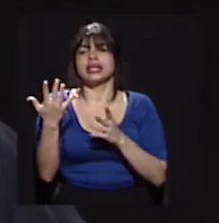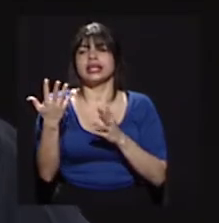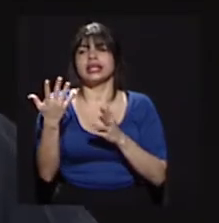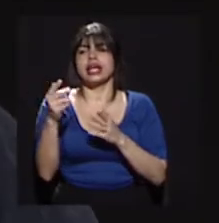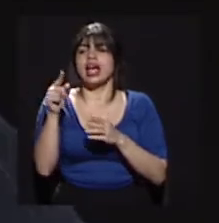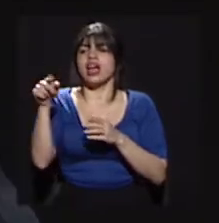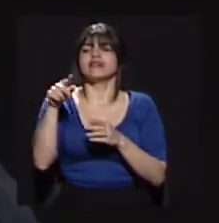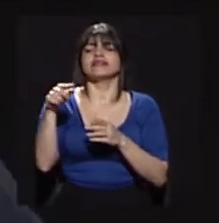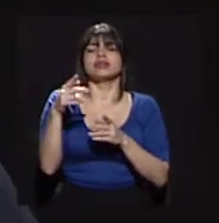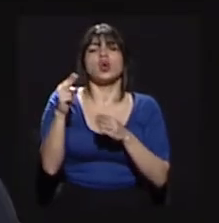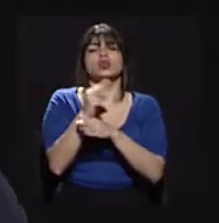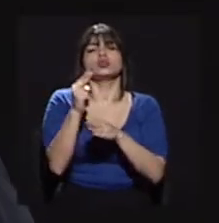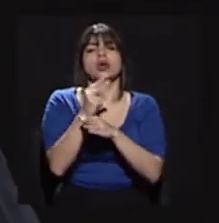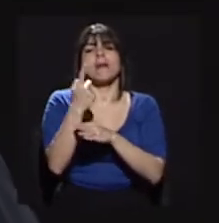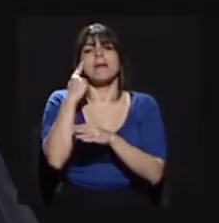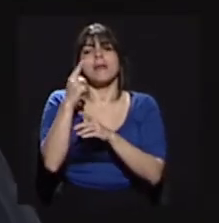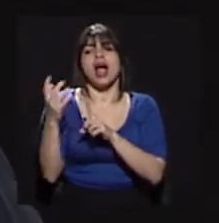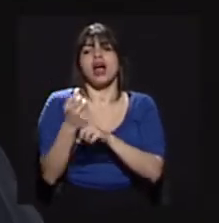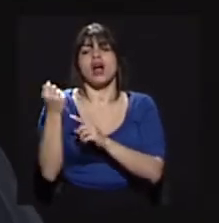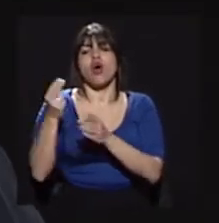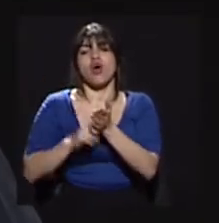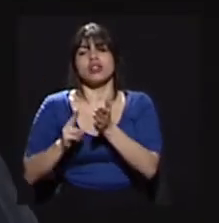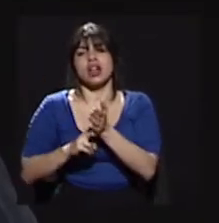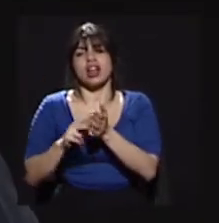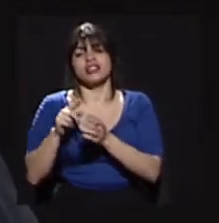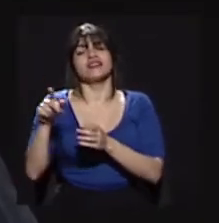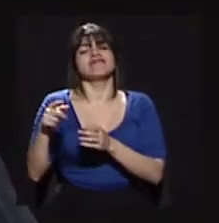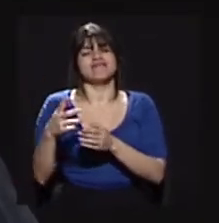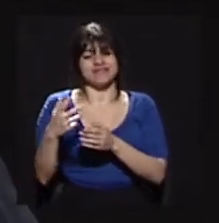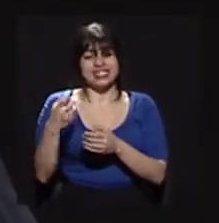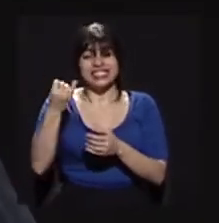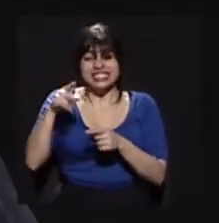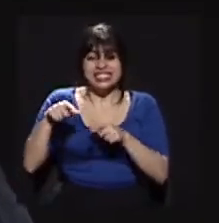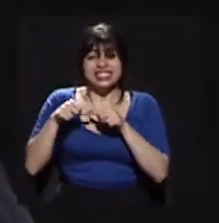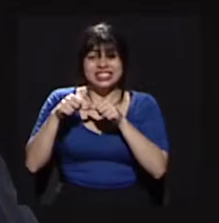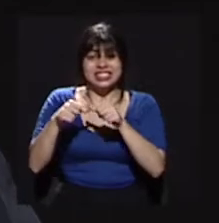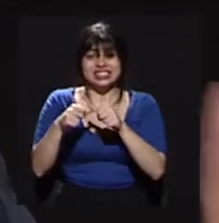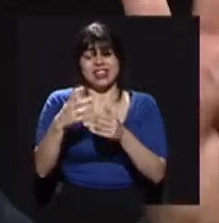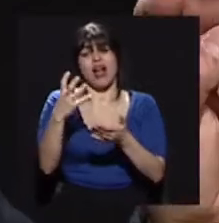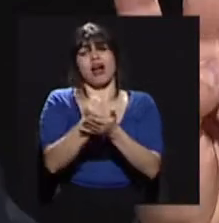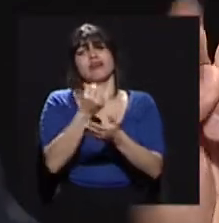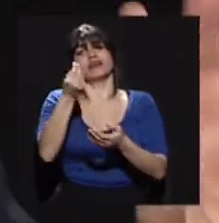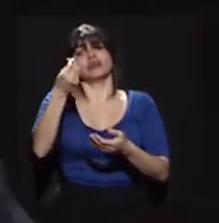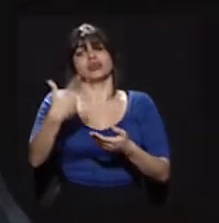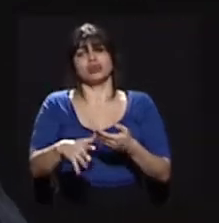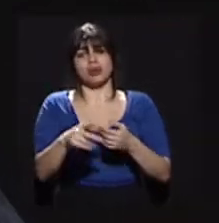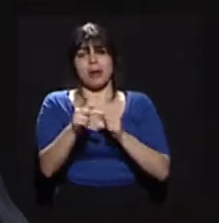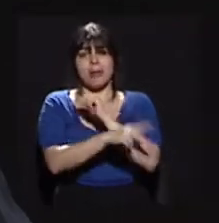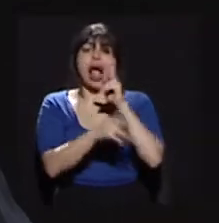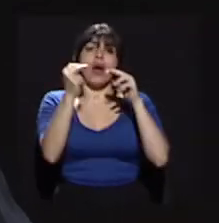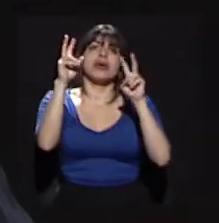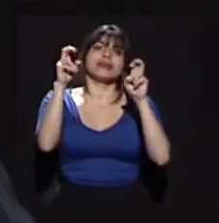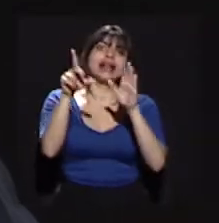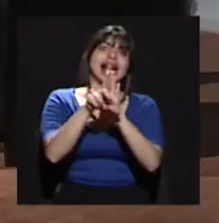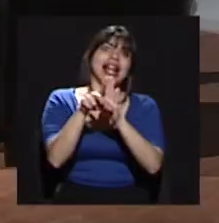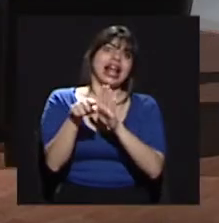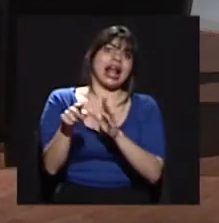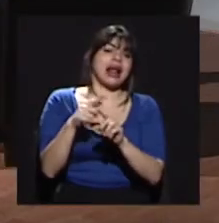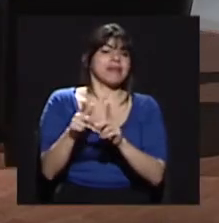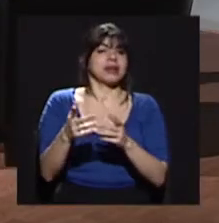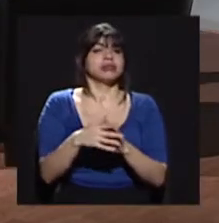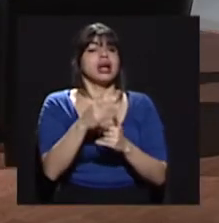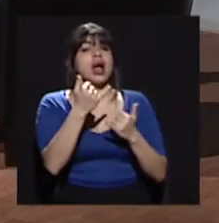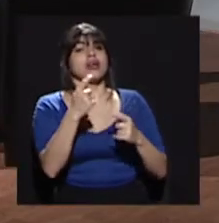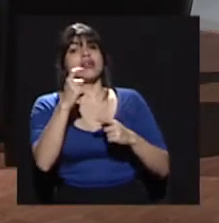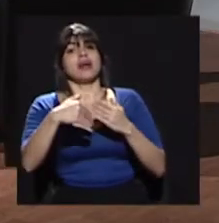utilizaban para ganar contratos y tal le van a seguir costando al país un montón de plata aunque sean legales entre comillas nos tenemos